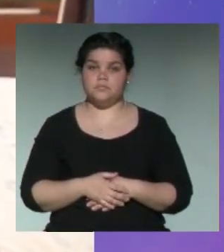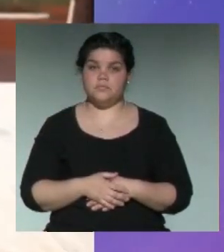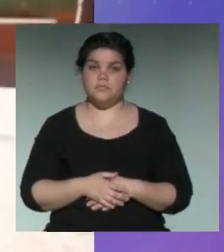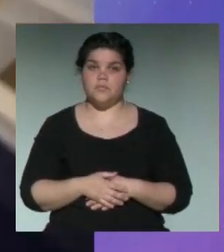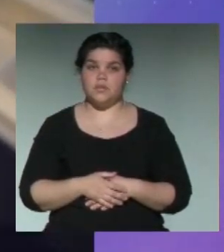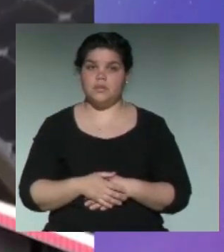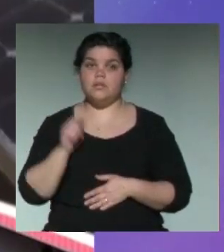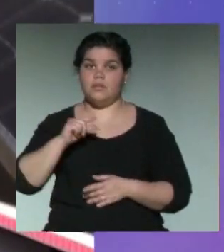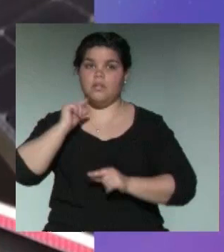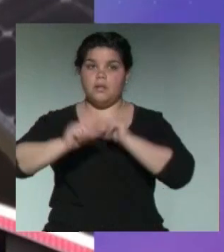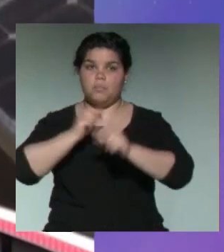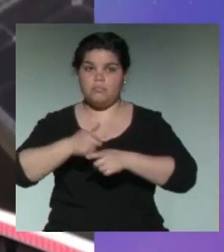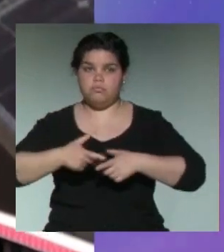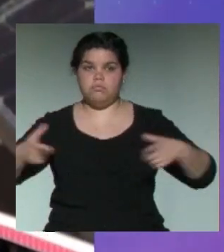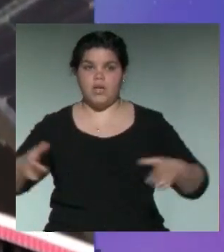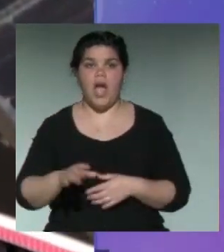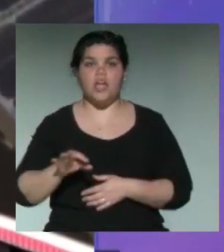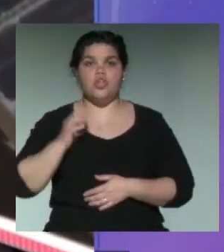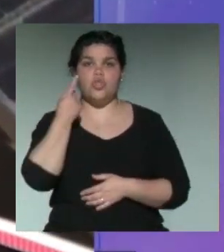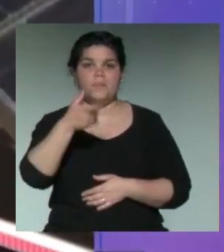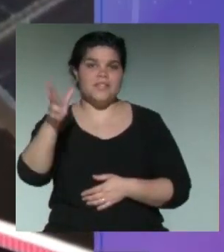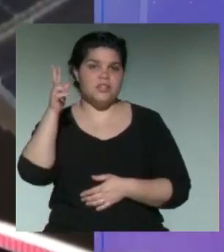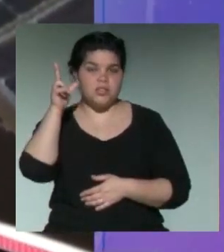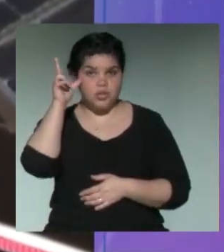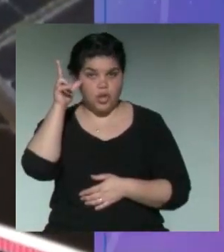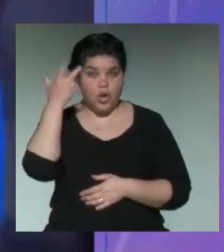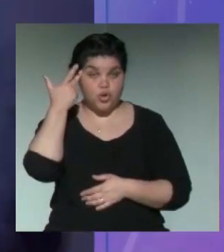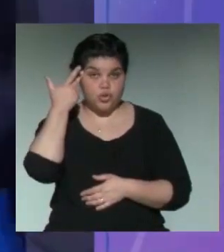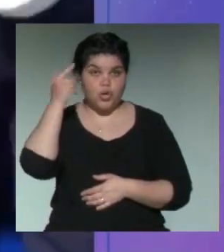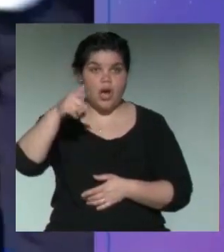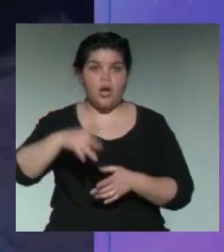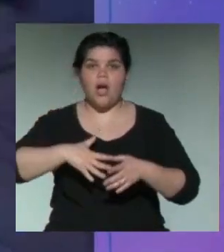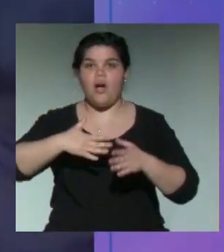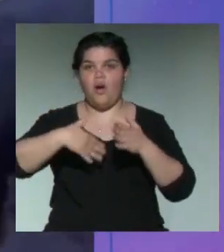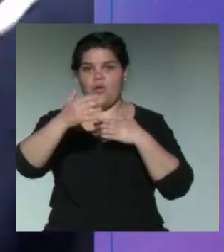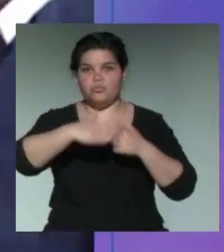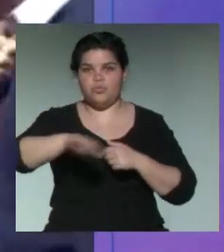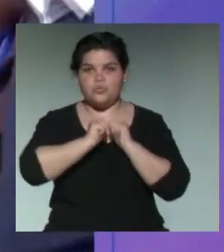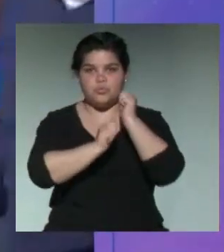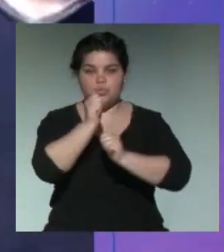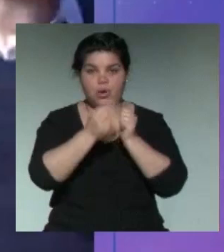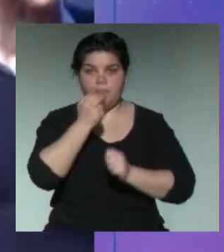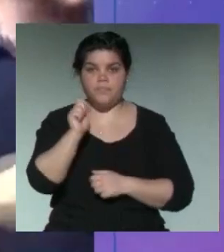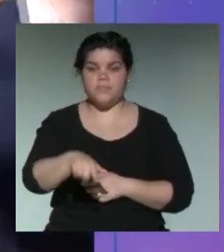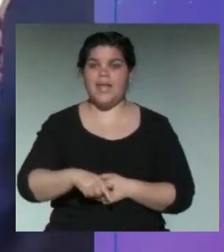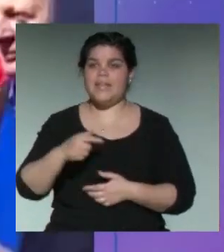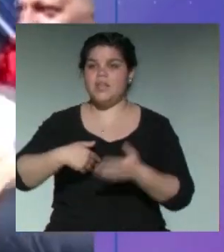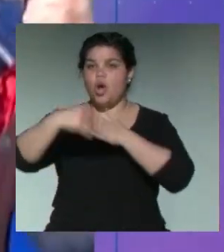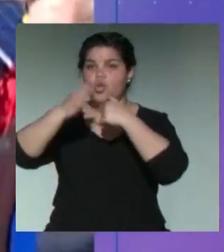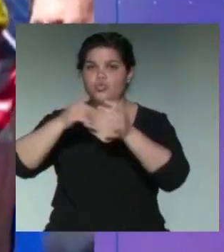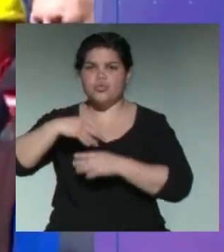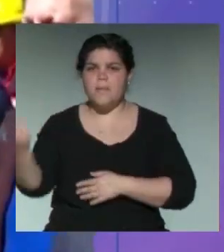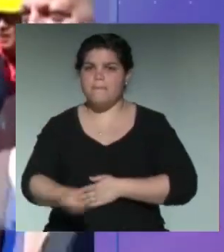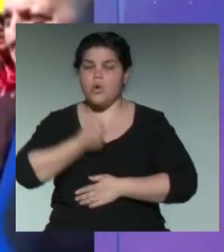está creciendo. En 2018 se va a inaugurar una mega planta solar. Con una obra catalogada como histórica, tanto